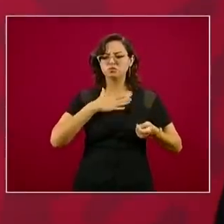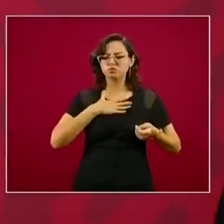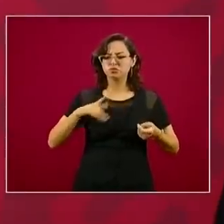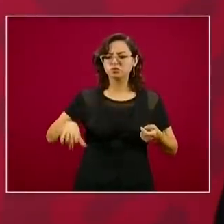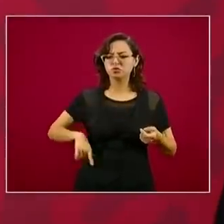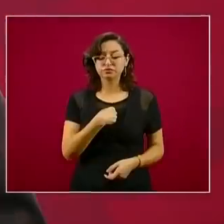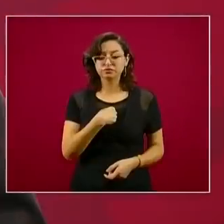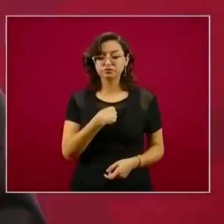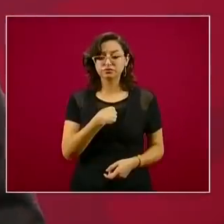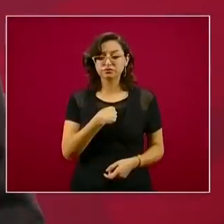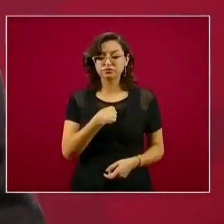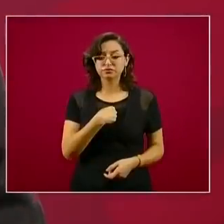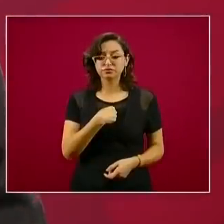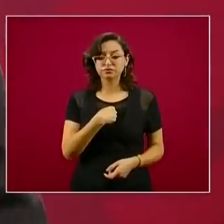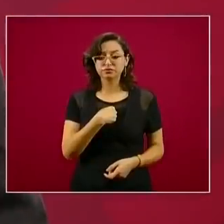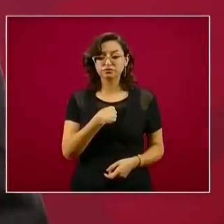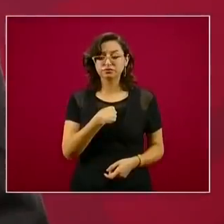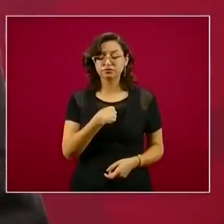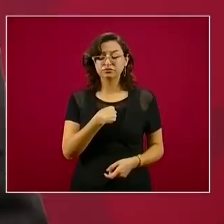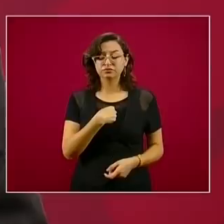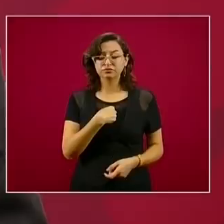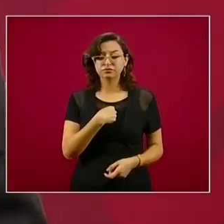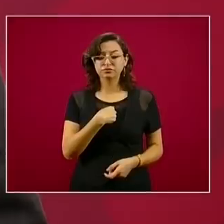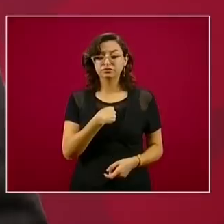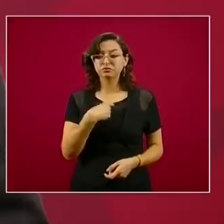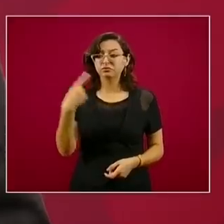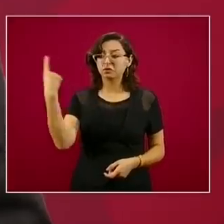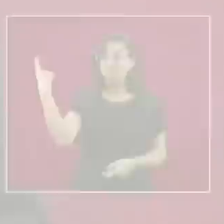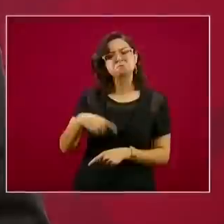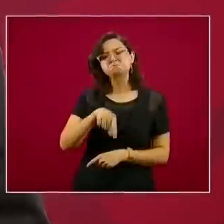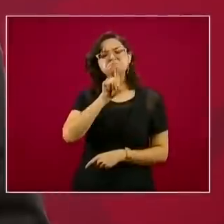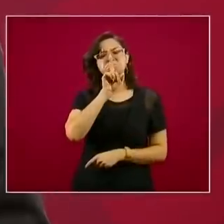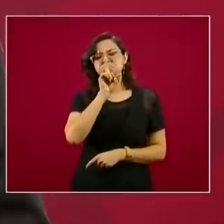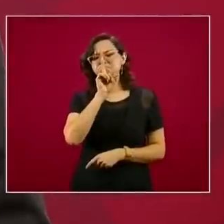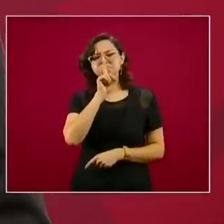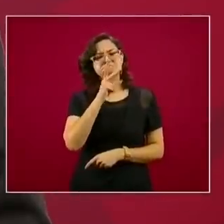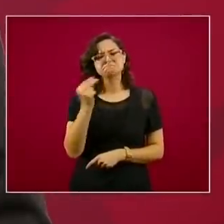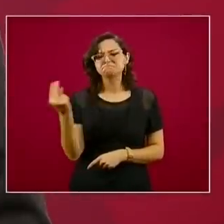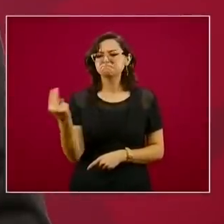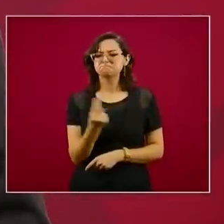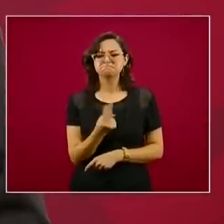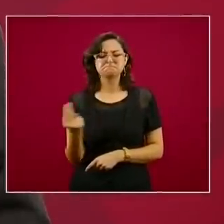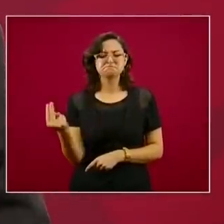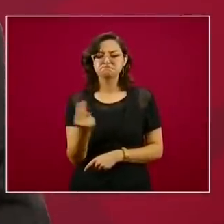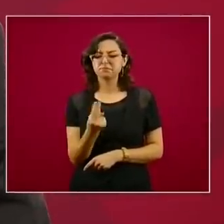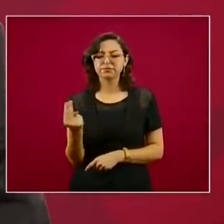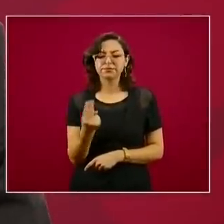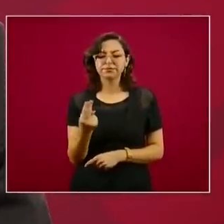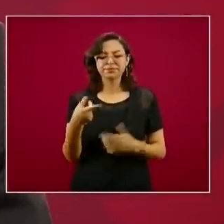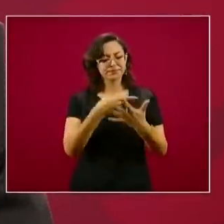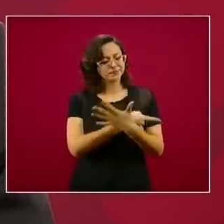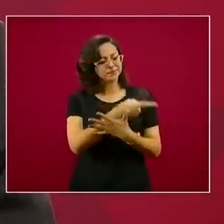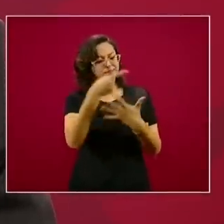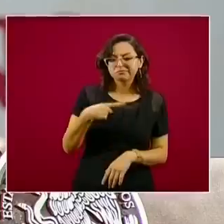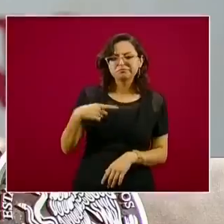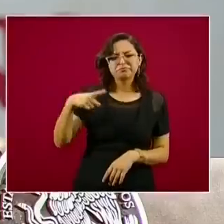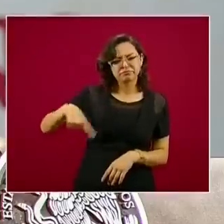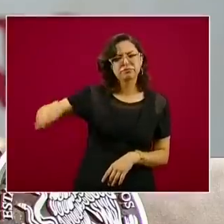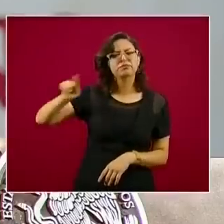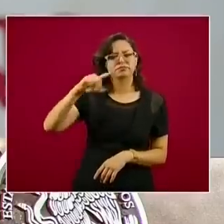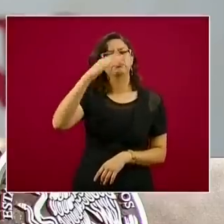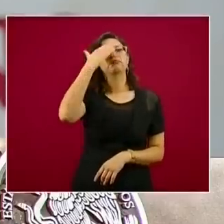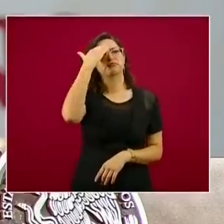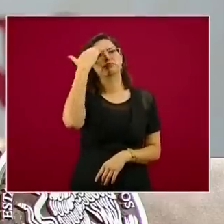No hace falta estar insistiendo mucho en que se tienen que cumplir las medidas,